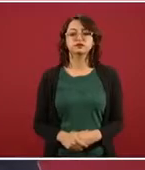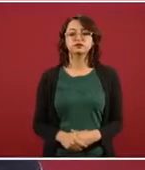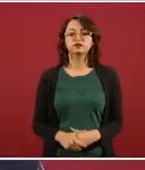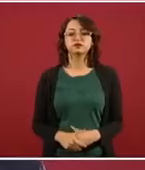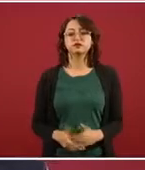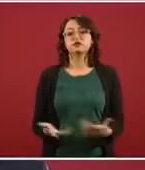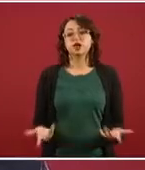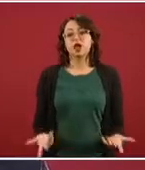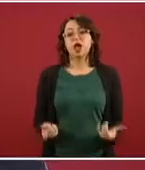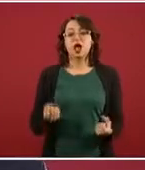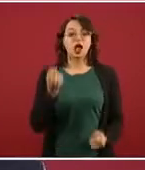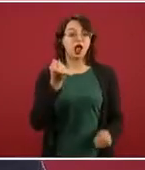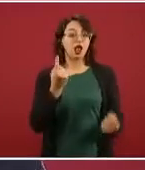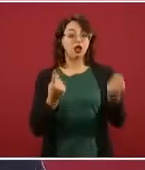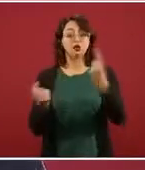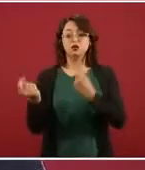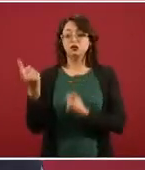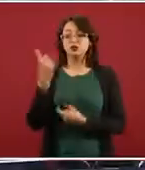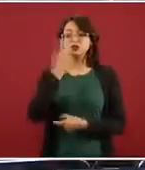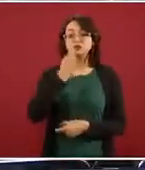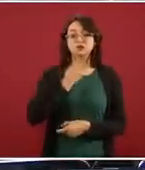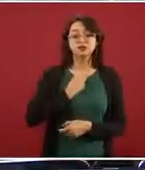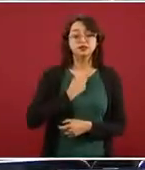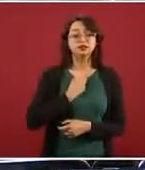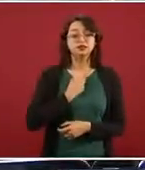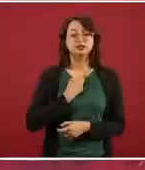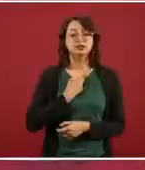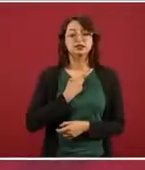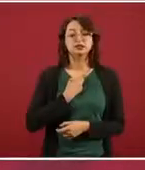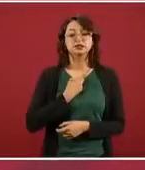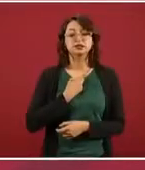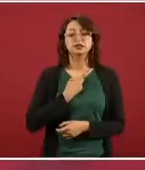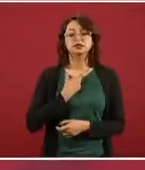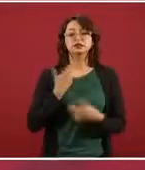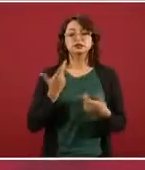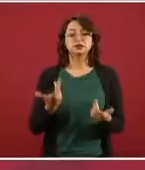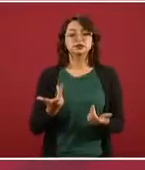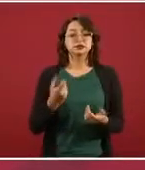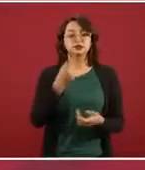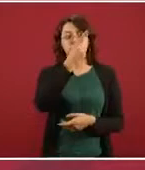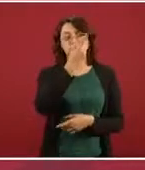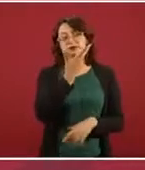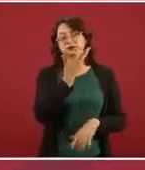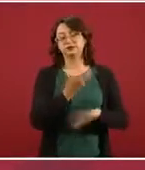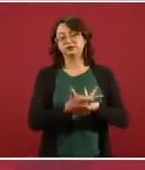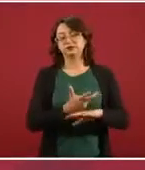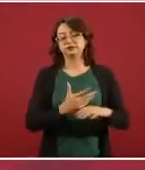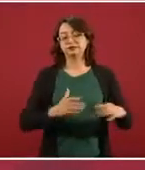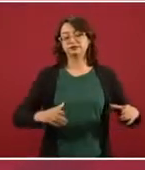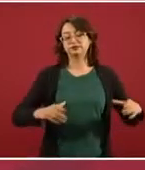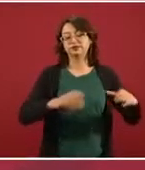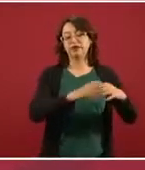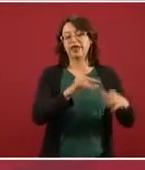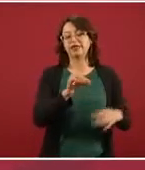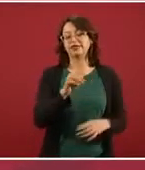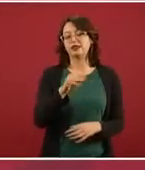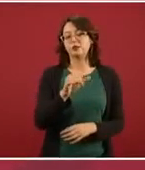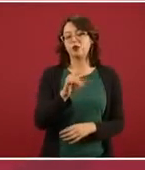Incluso nos han llegado a decir los demócratas, ¿no?, que no